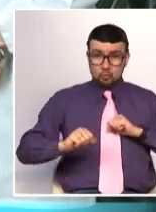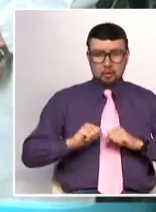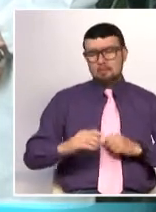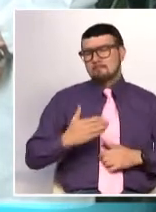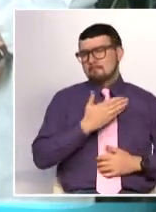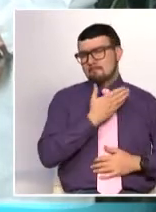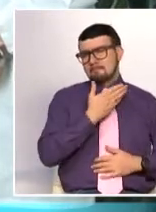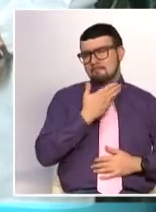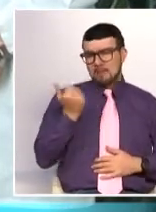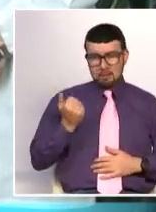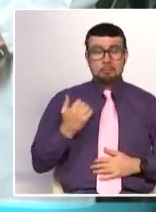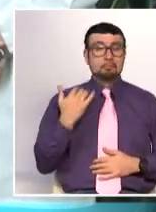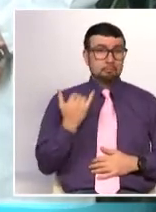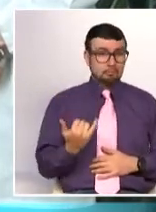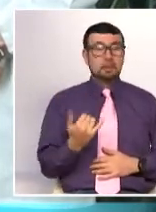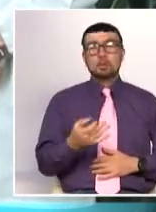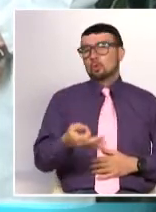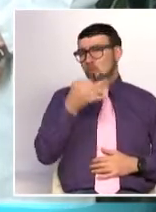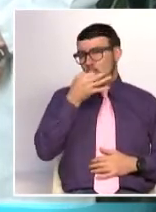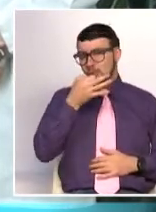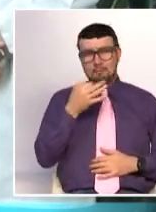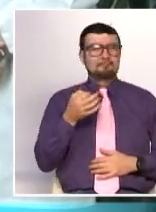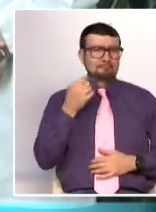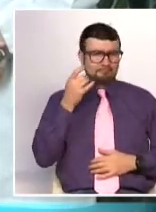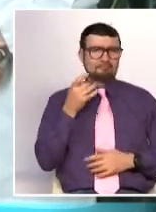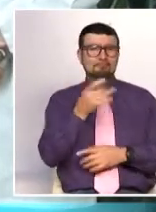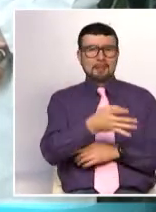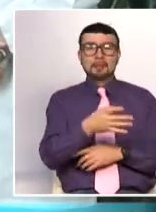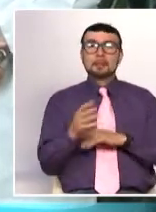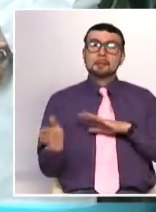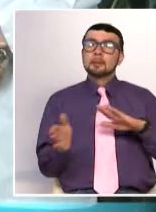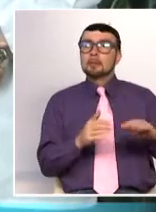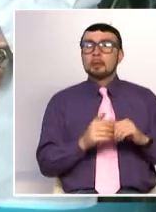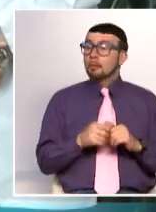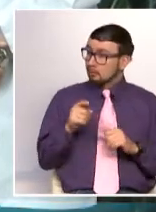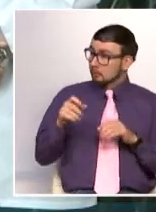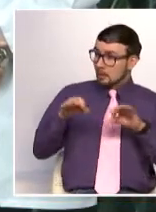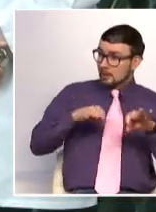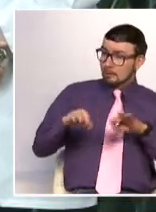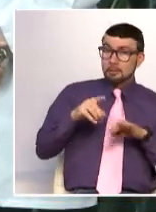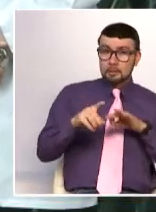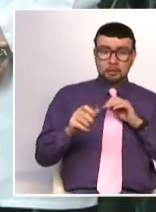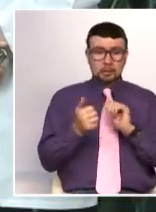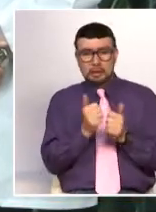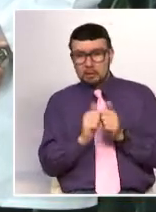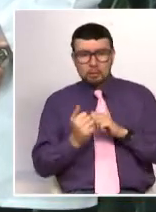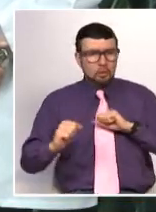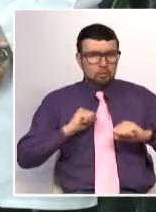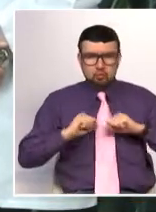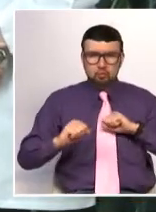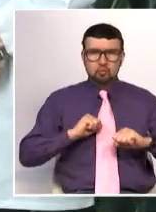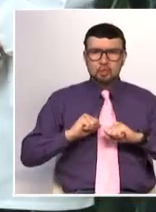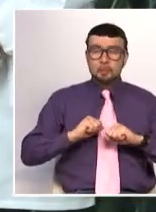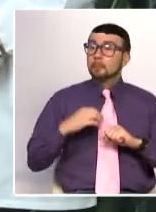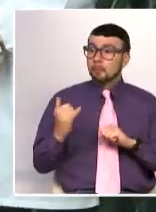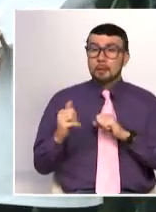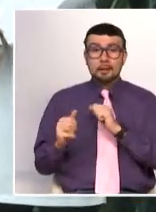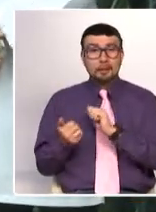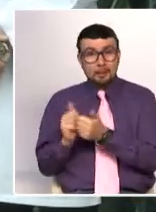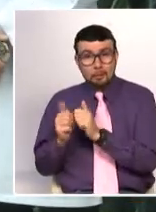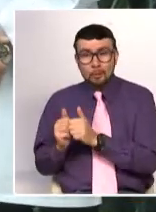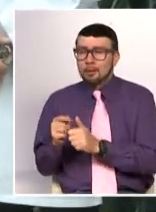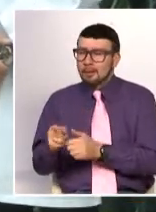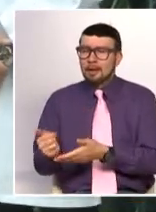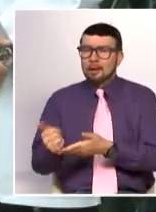requisitos algo también importante recalcar con respecto a esa parte del ejercicio es que además el ejercicio tiene un componente emocional